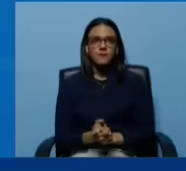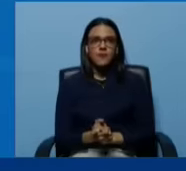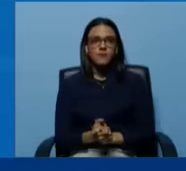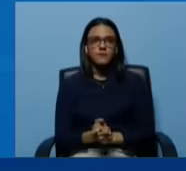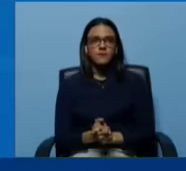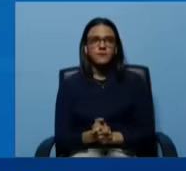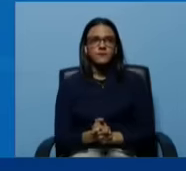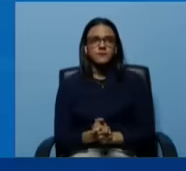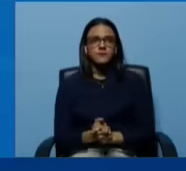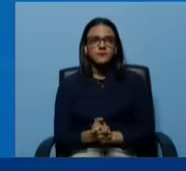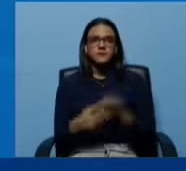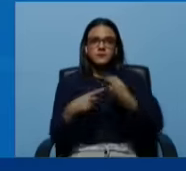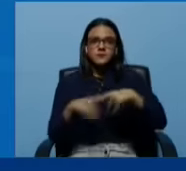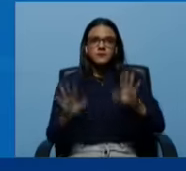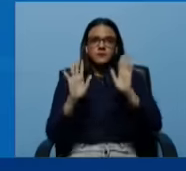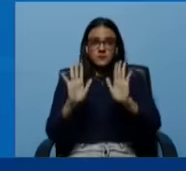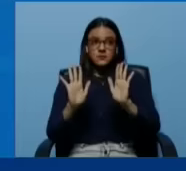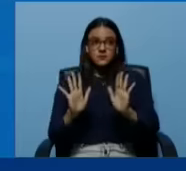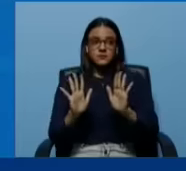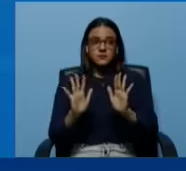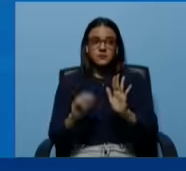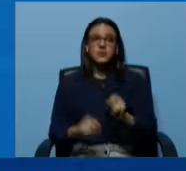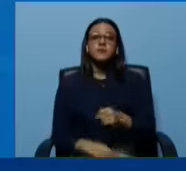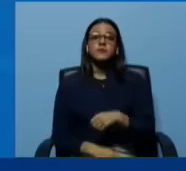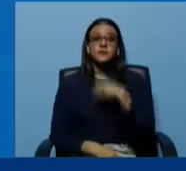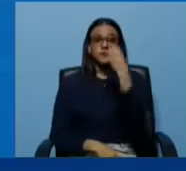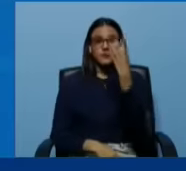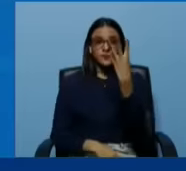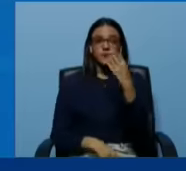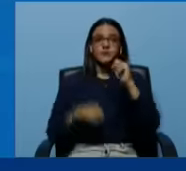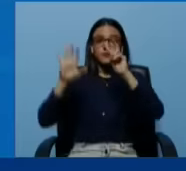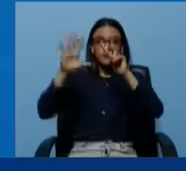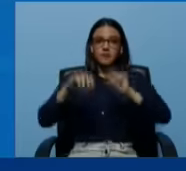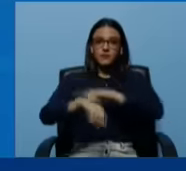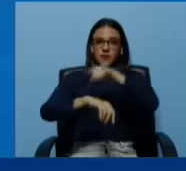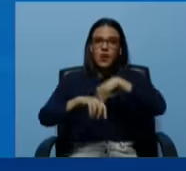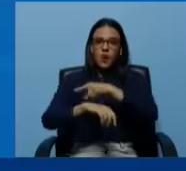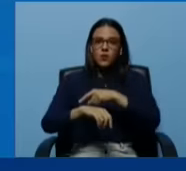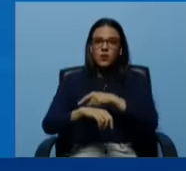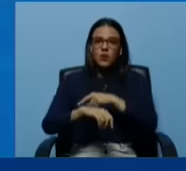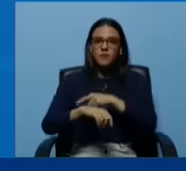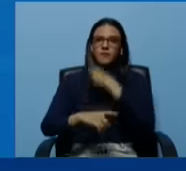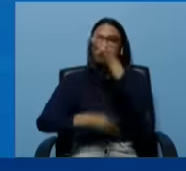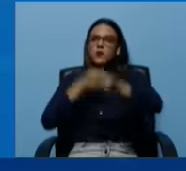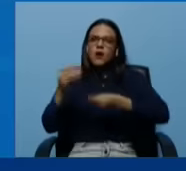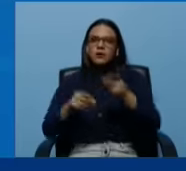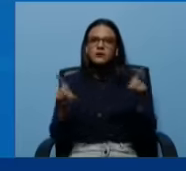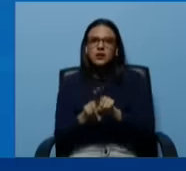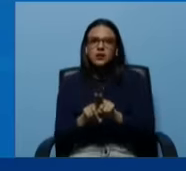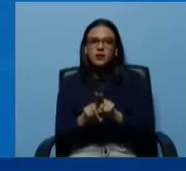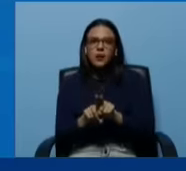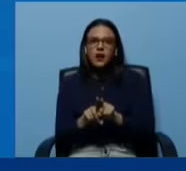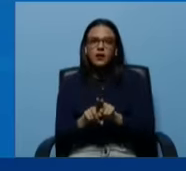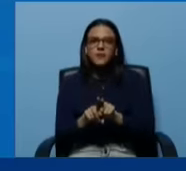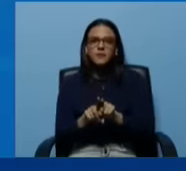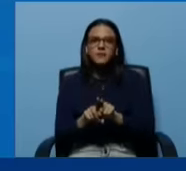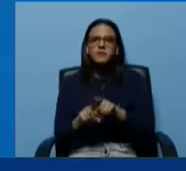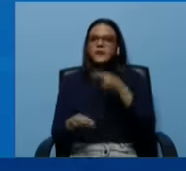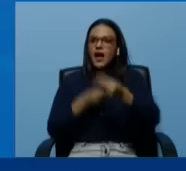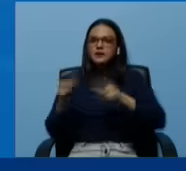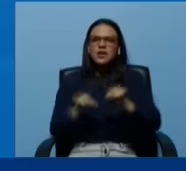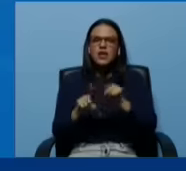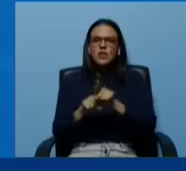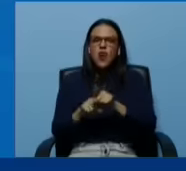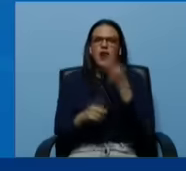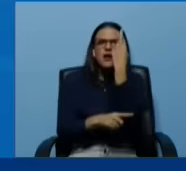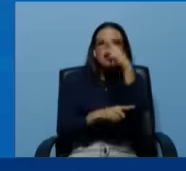Pero en 47 horas, una insurrección popular,